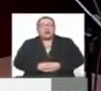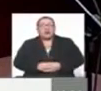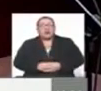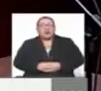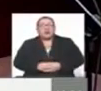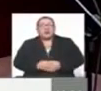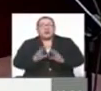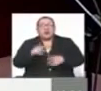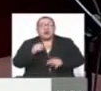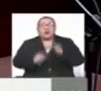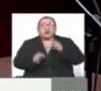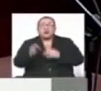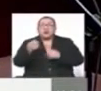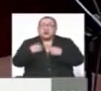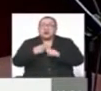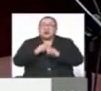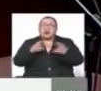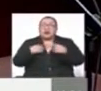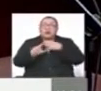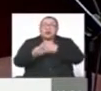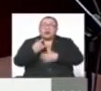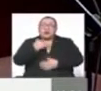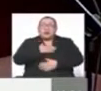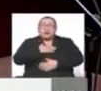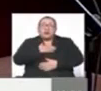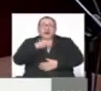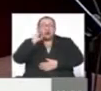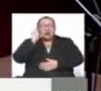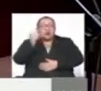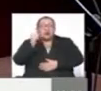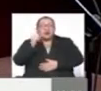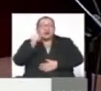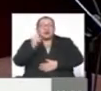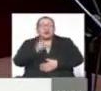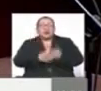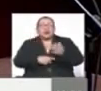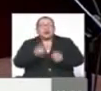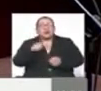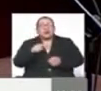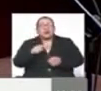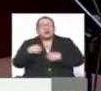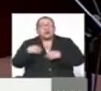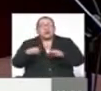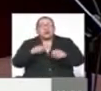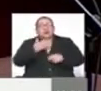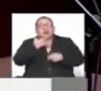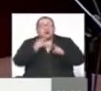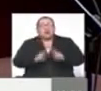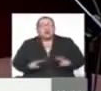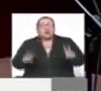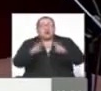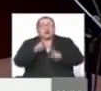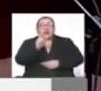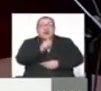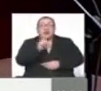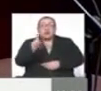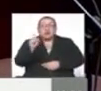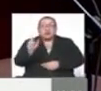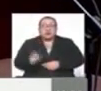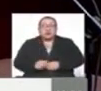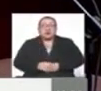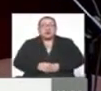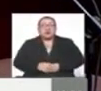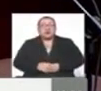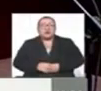han tenido una conducta vergonzosa afortunadamente ha sido sancionada a pesar de esta de este histrionismo